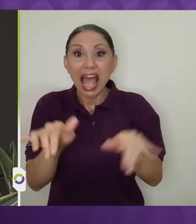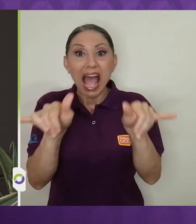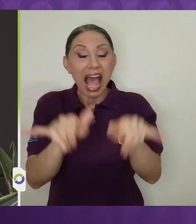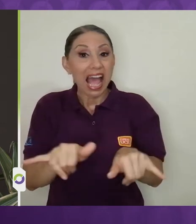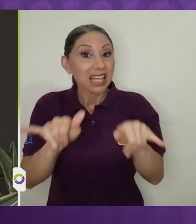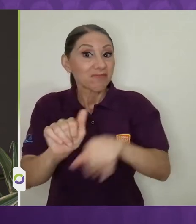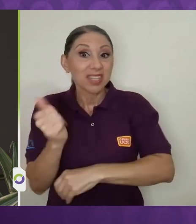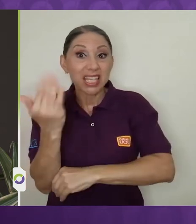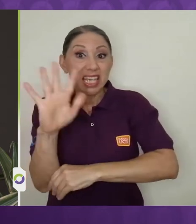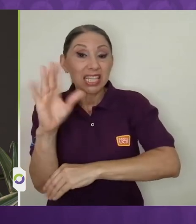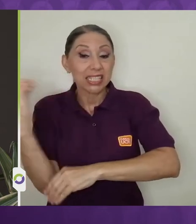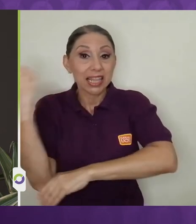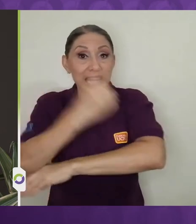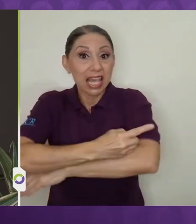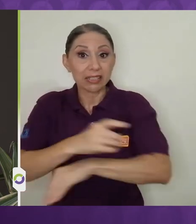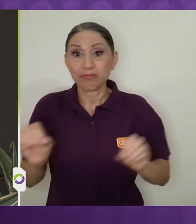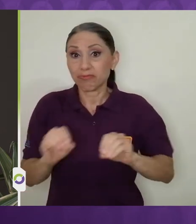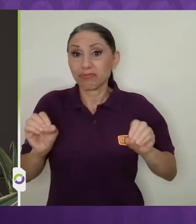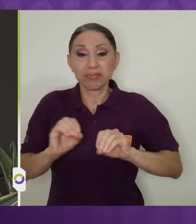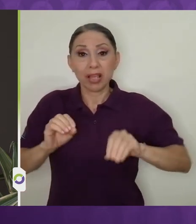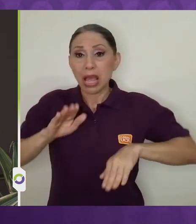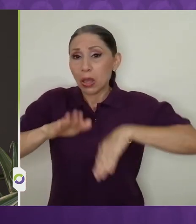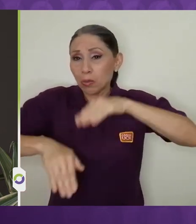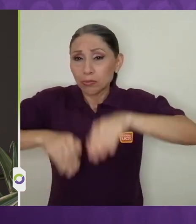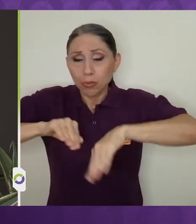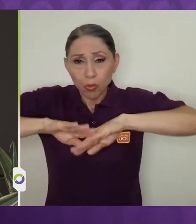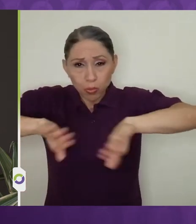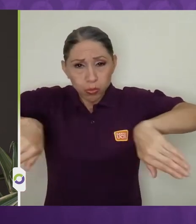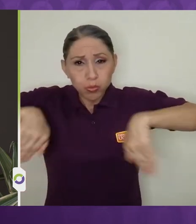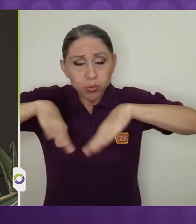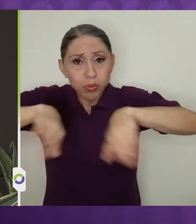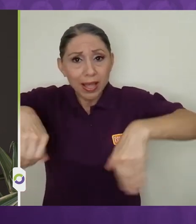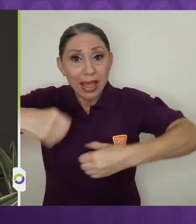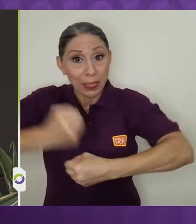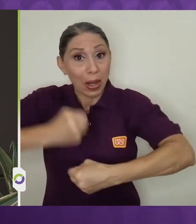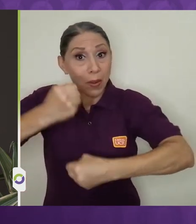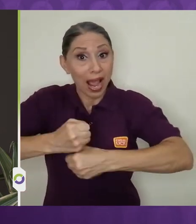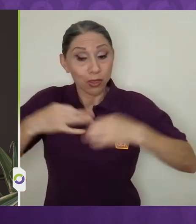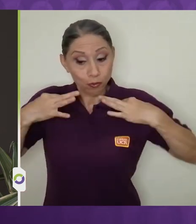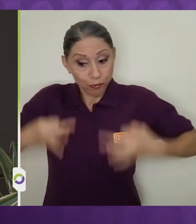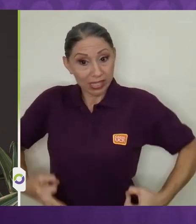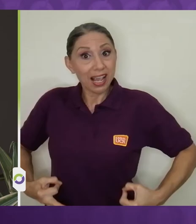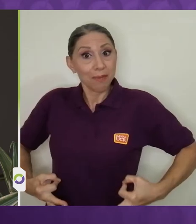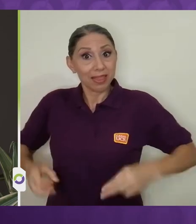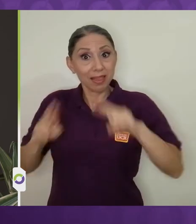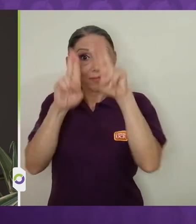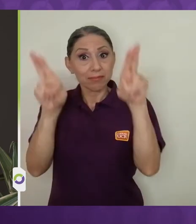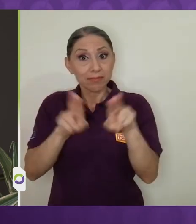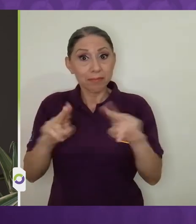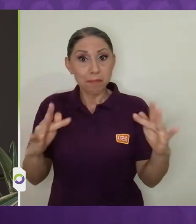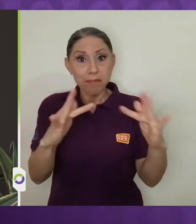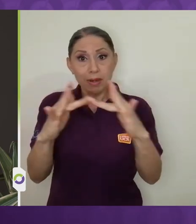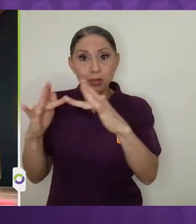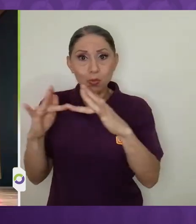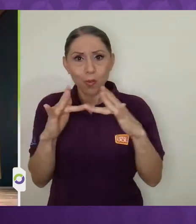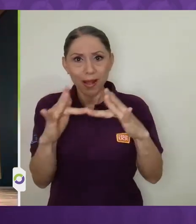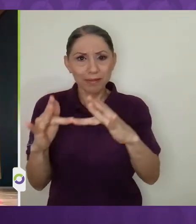prácticamente estuvimos 15 días nosotros sin natación, trabajando físicamente de manera virtual.